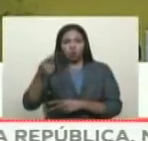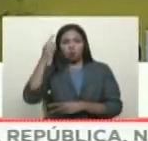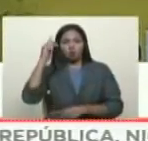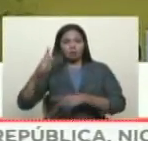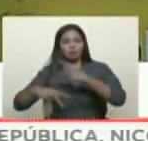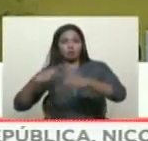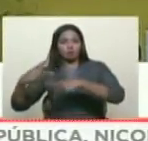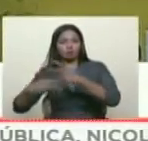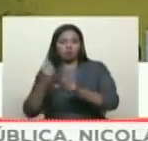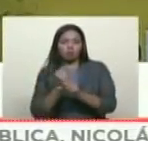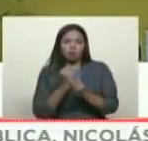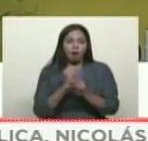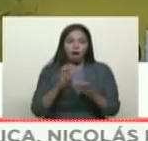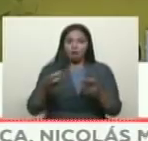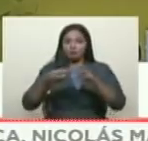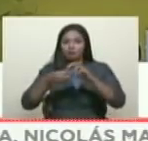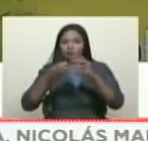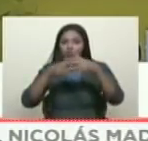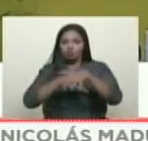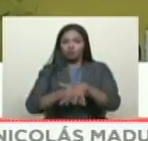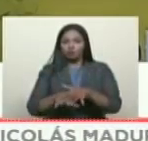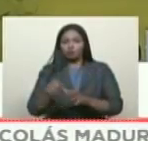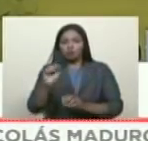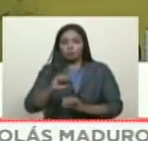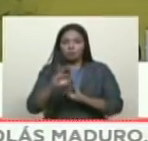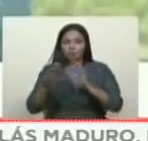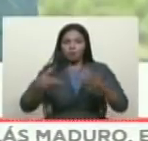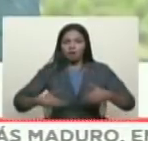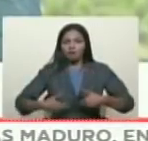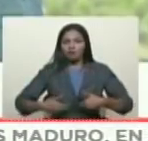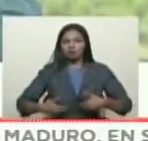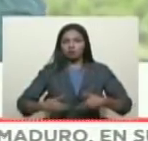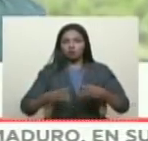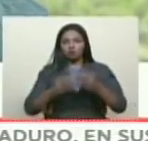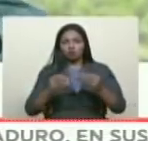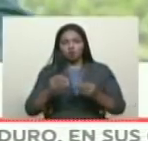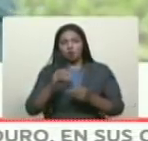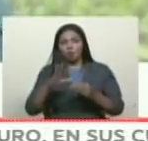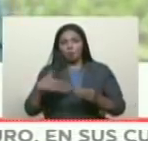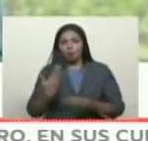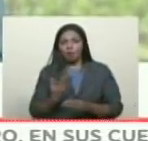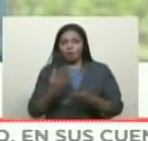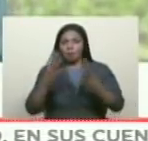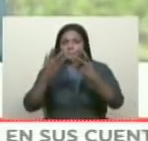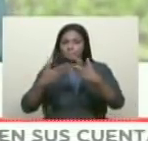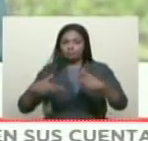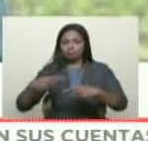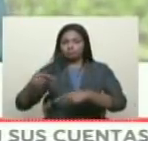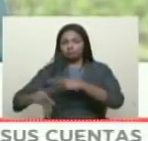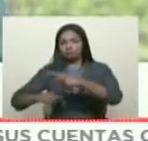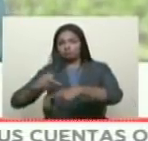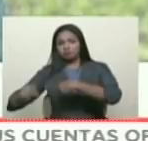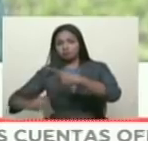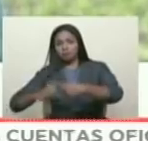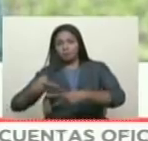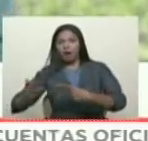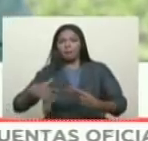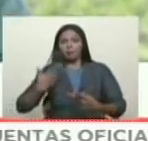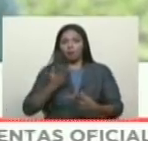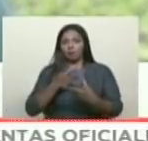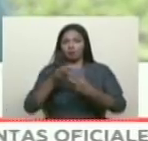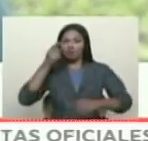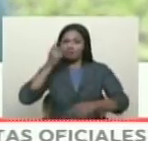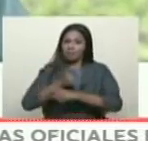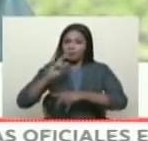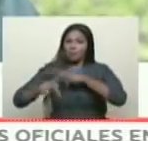producir, trabajar, articular el esfuerzo. Todos podemos producir, todos debemos